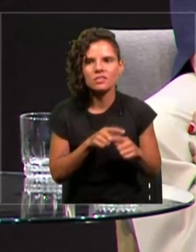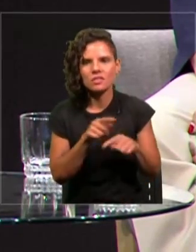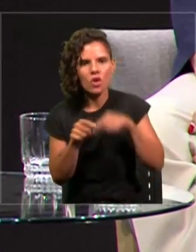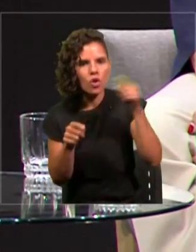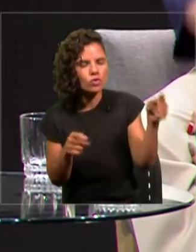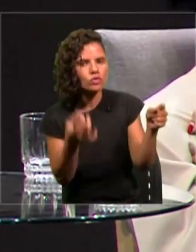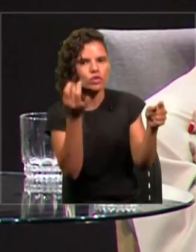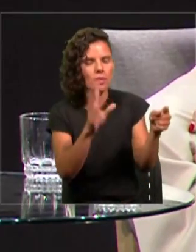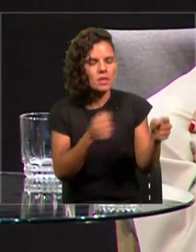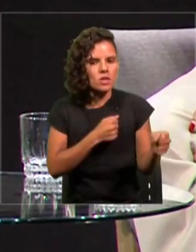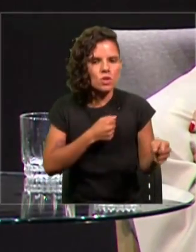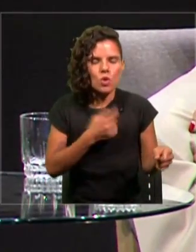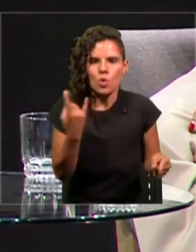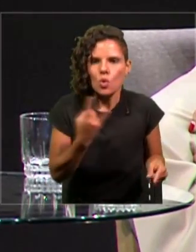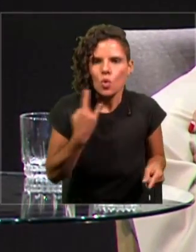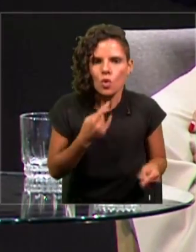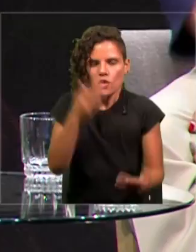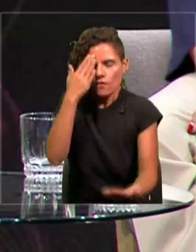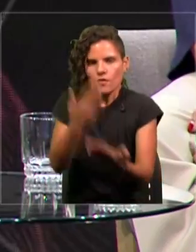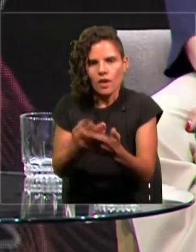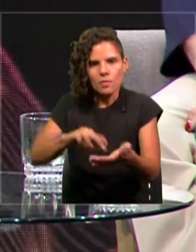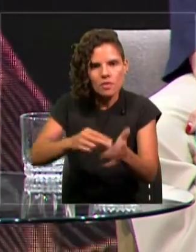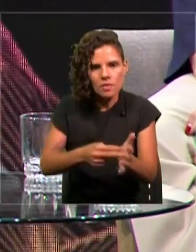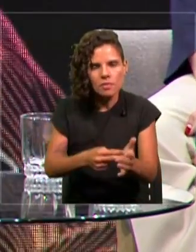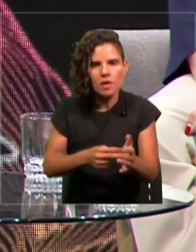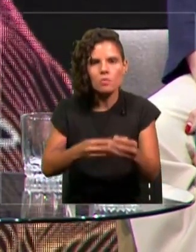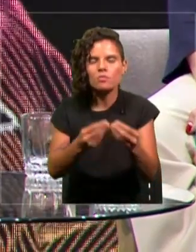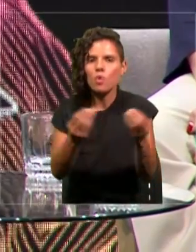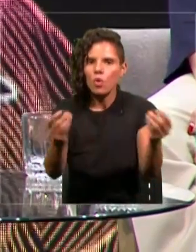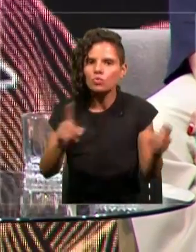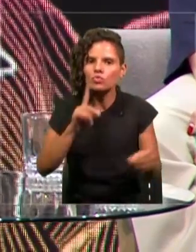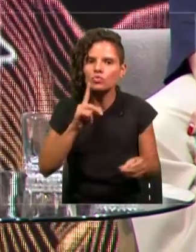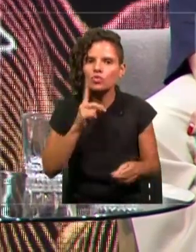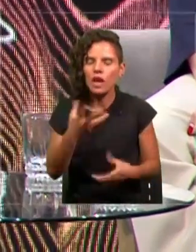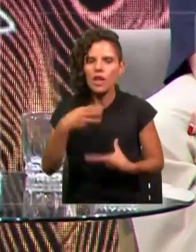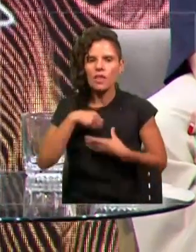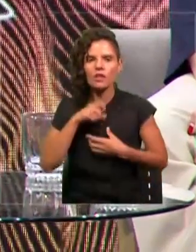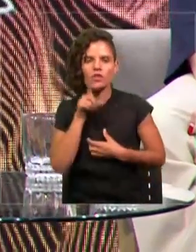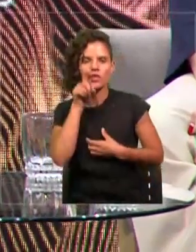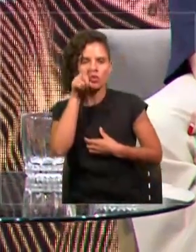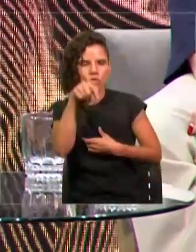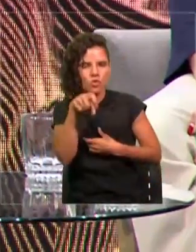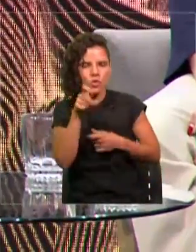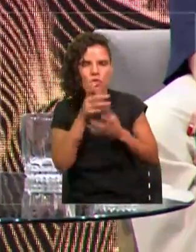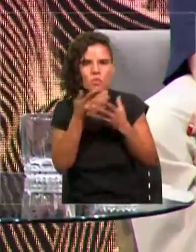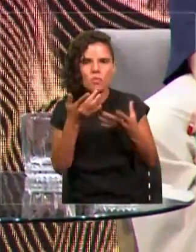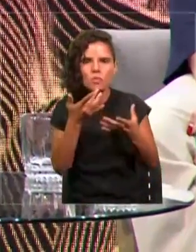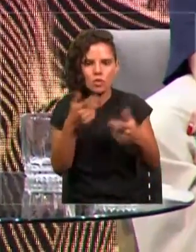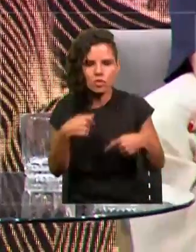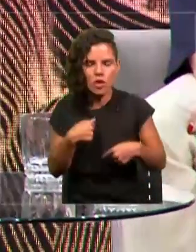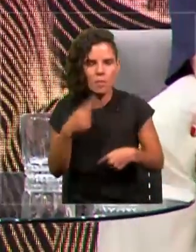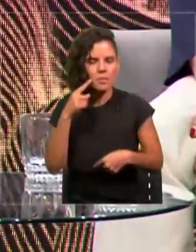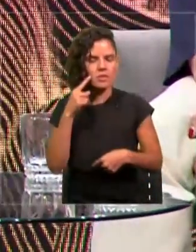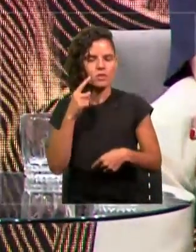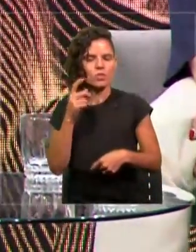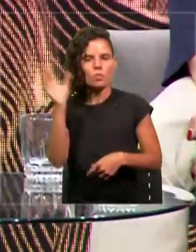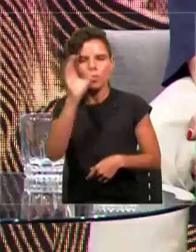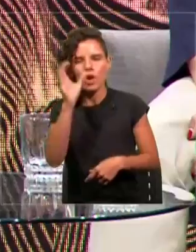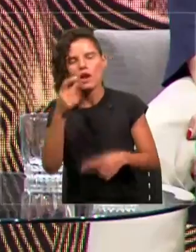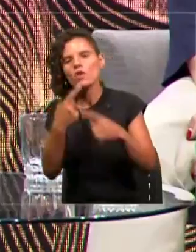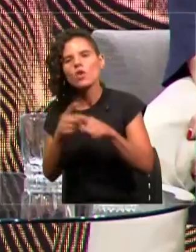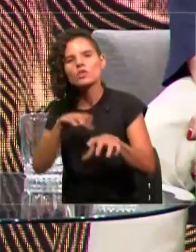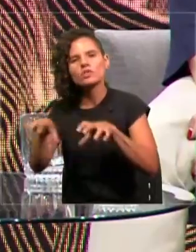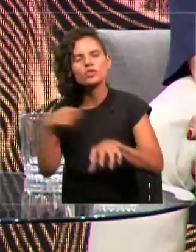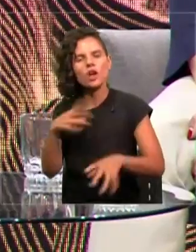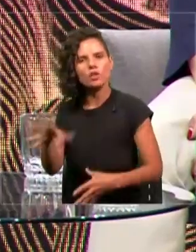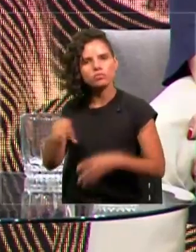urgencia. Mucho hemos lucido el cóndor en nuestros hechos, y yo estoy porque ahora luzcamos otras cosas que también tenemos, pero en las